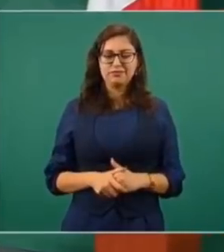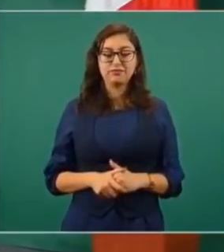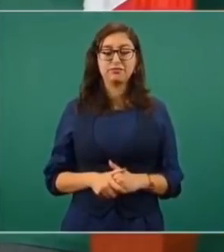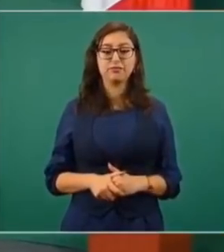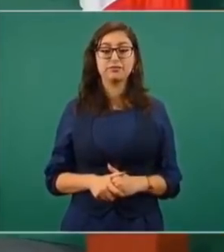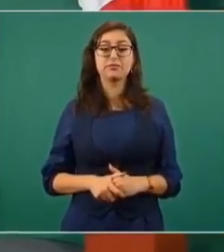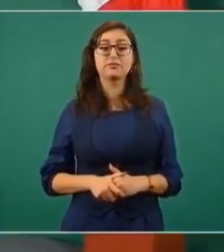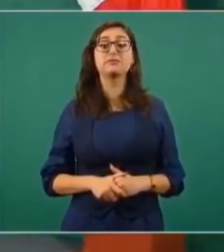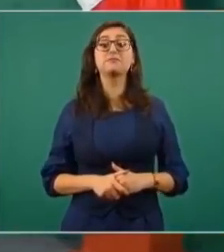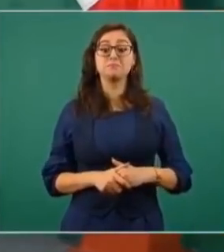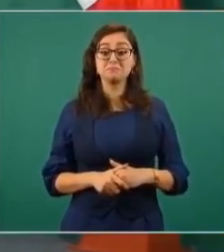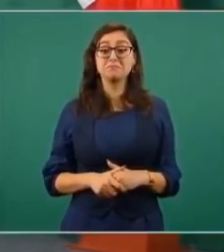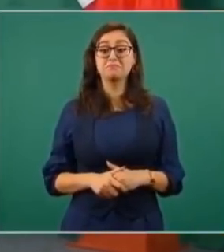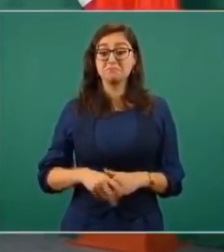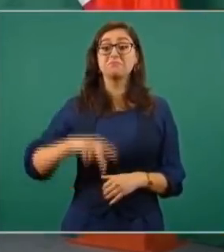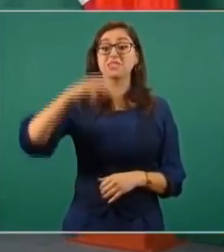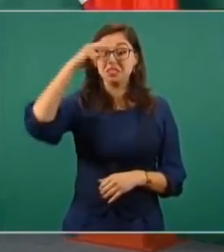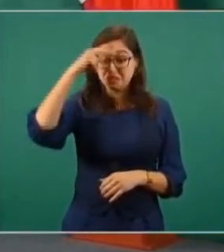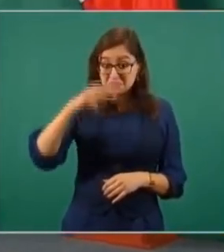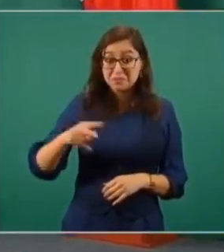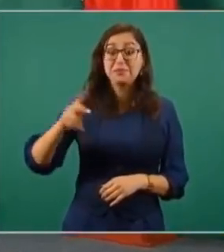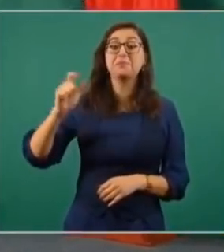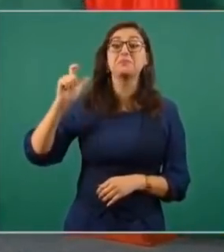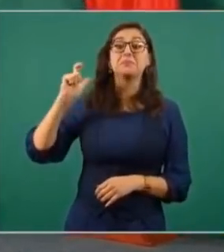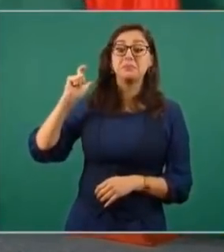Se compró ese gas,